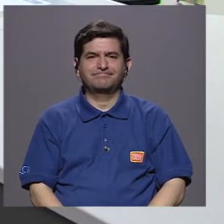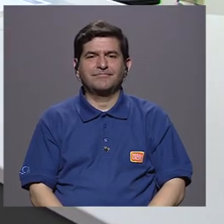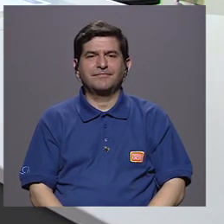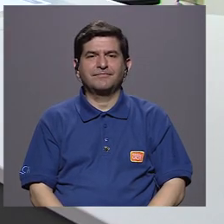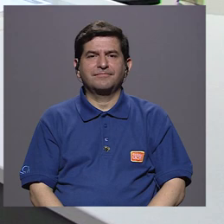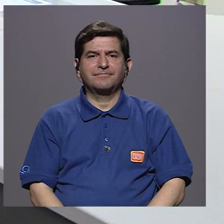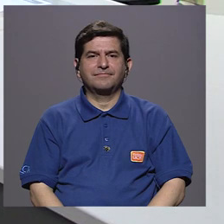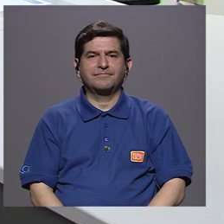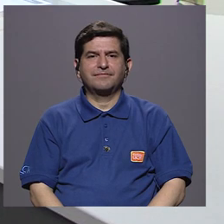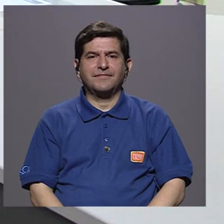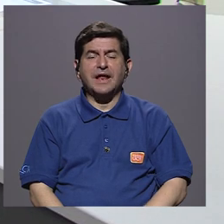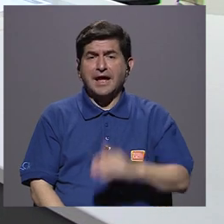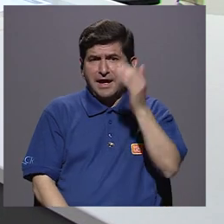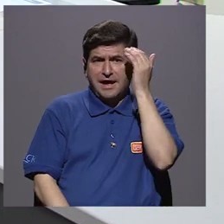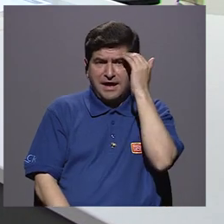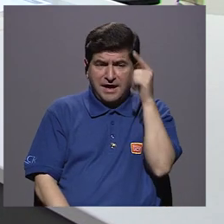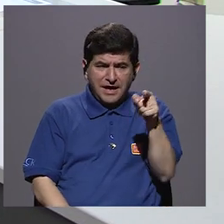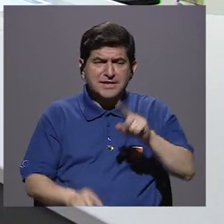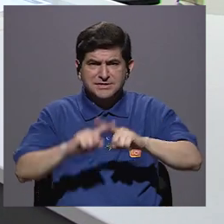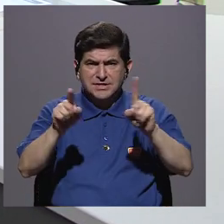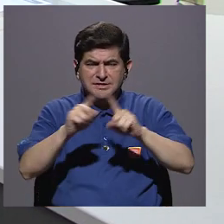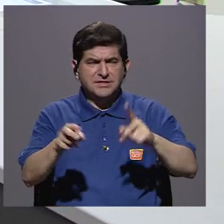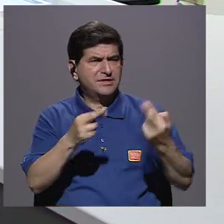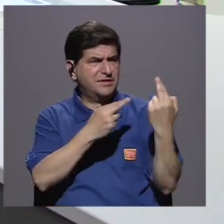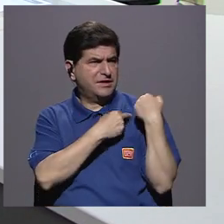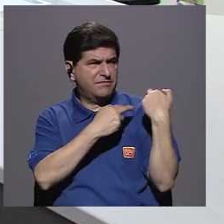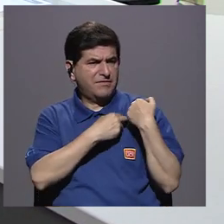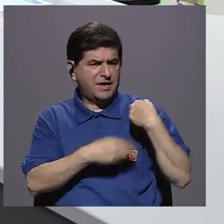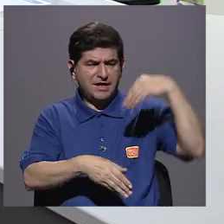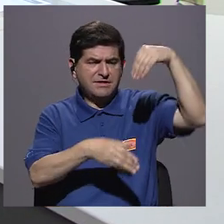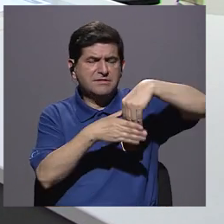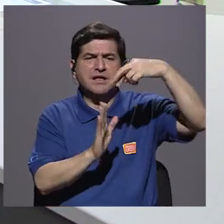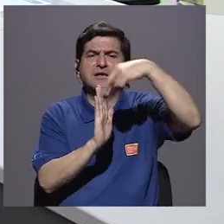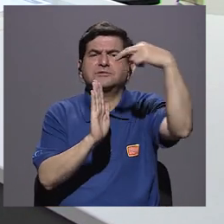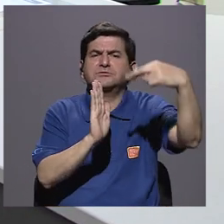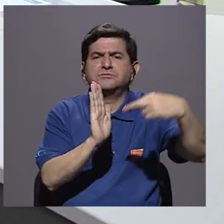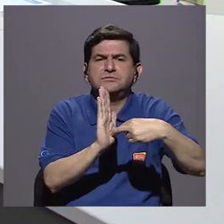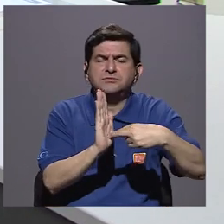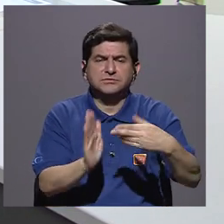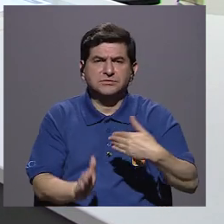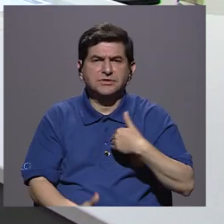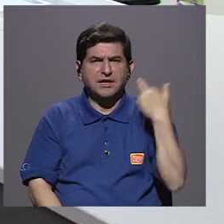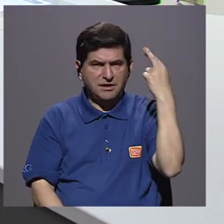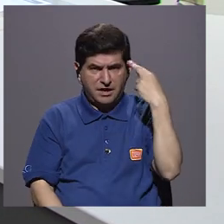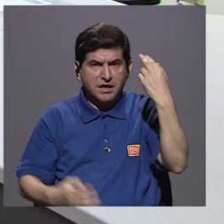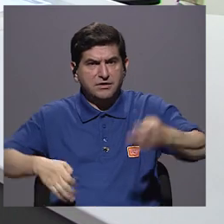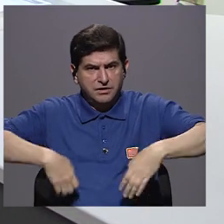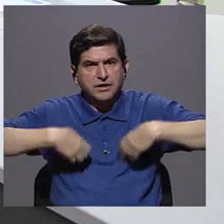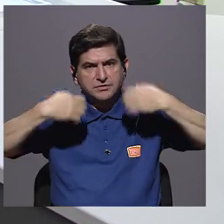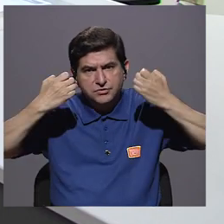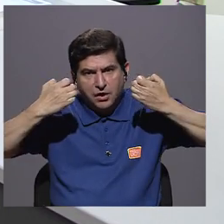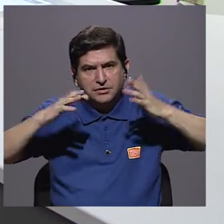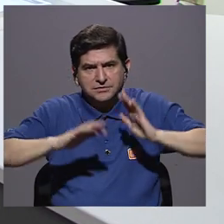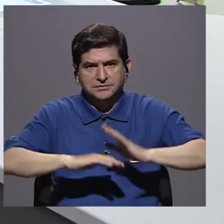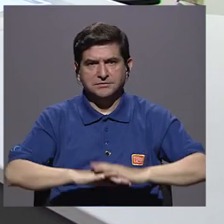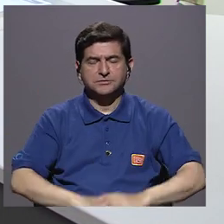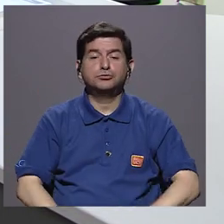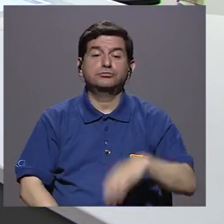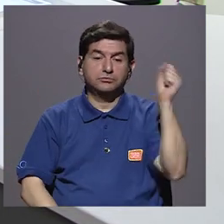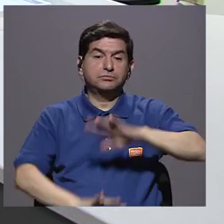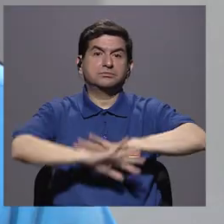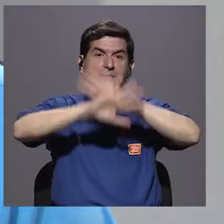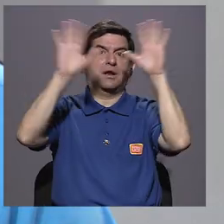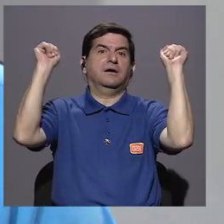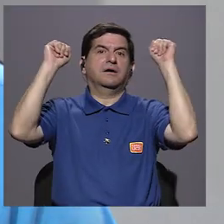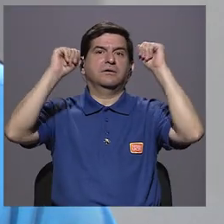Lo que se conoce, bueno, como este conjunto de deberes que están en la ley, que están en el reglamento, ¿tienen una razón de ser?